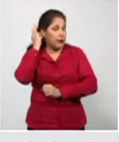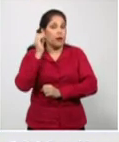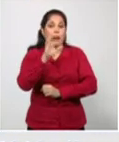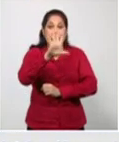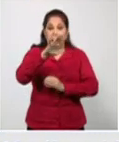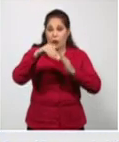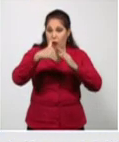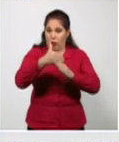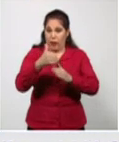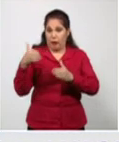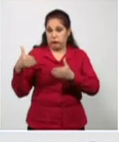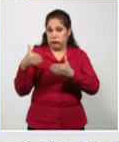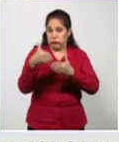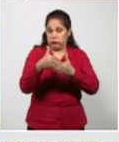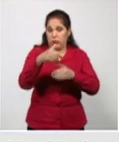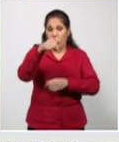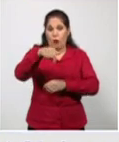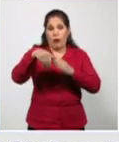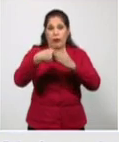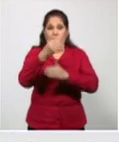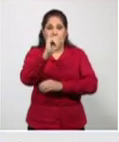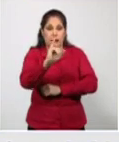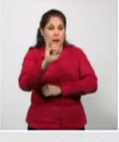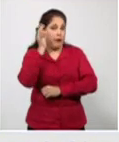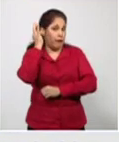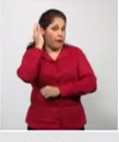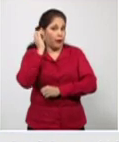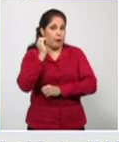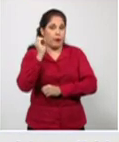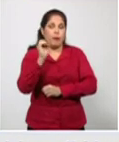de evolución, con 6 días de evolución, pues con